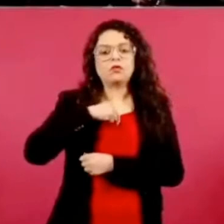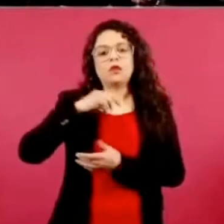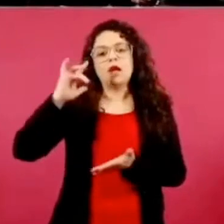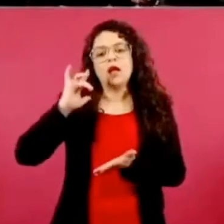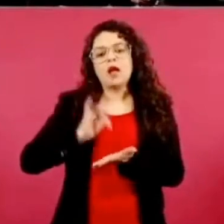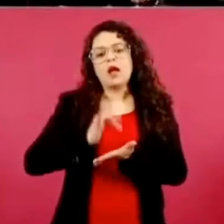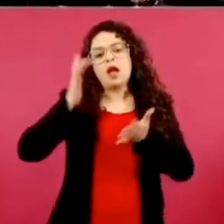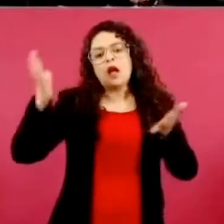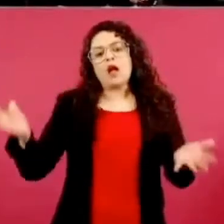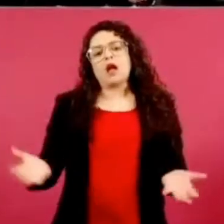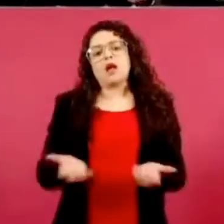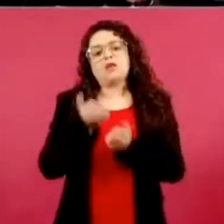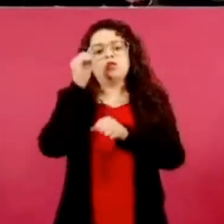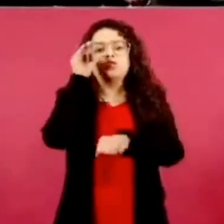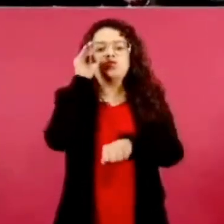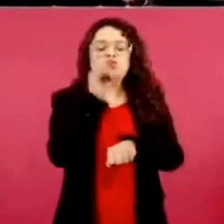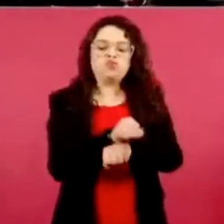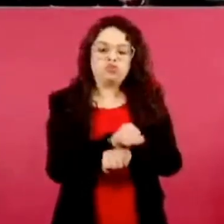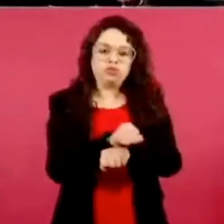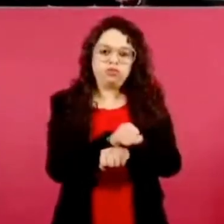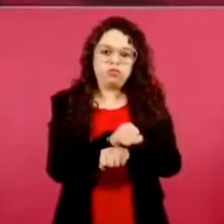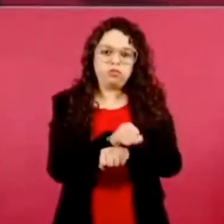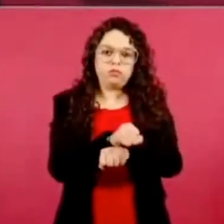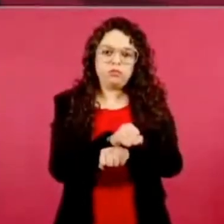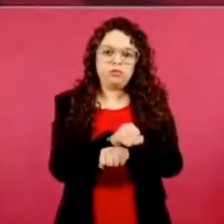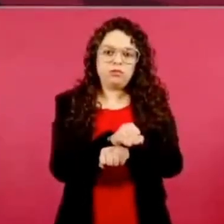Y eso hay que cuidarlo